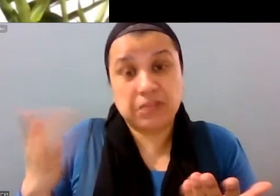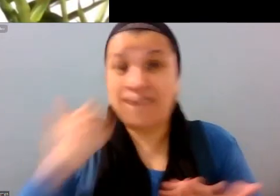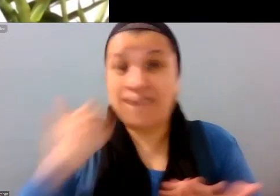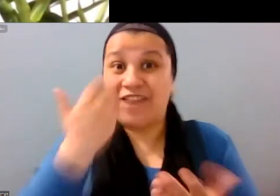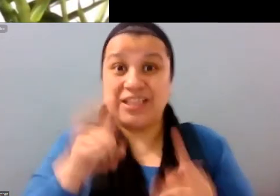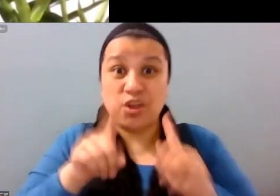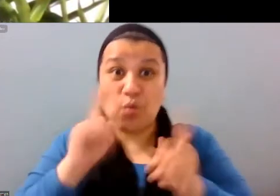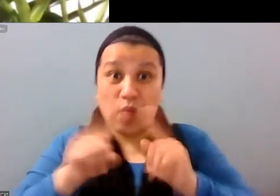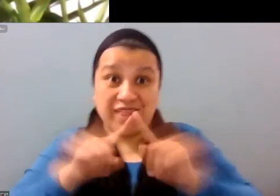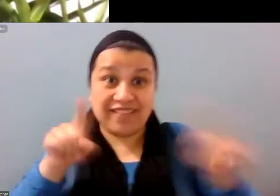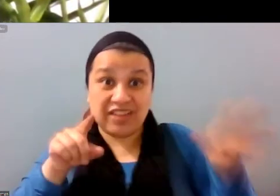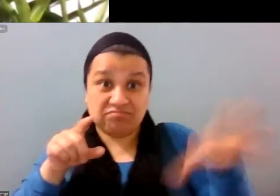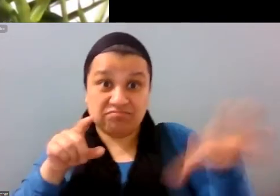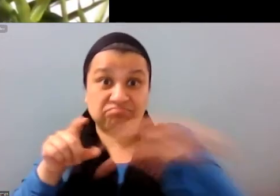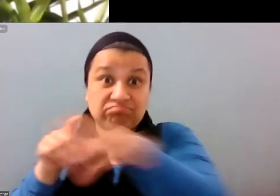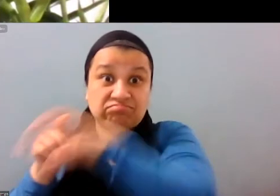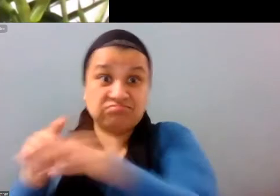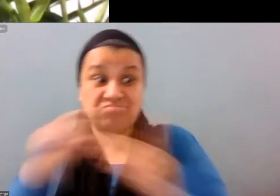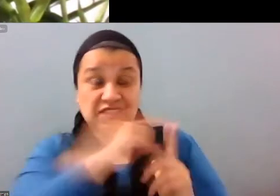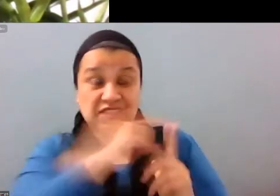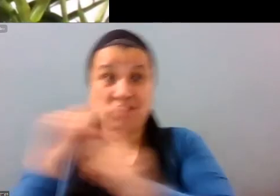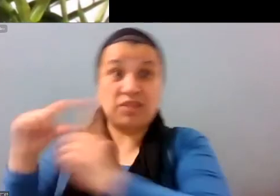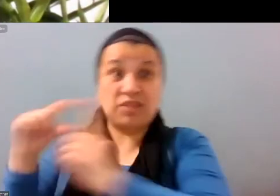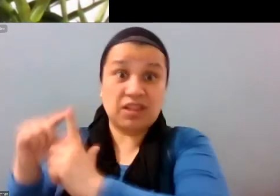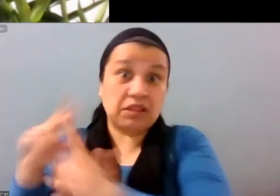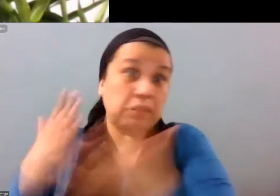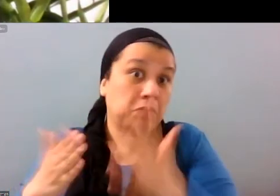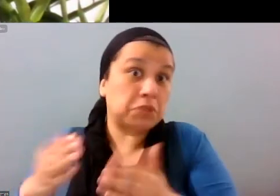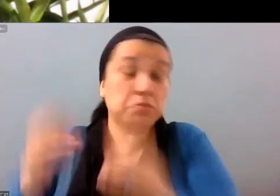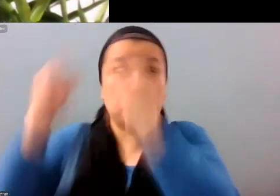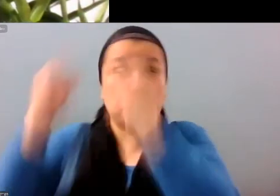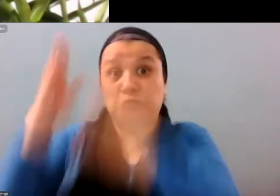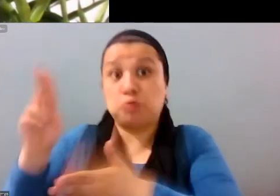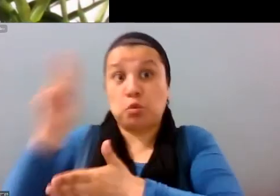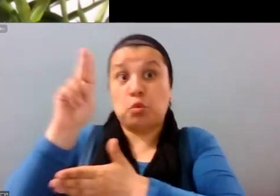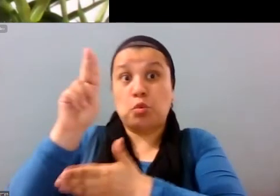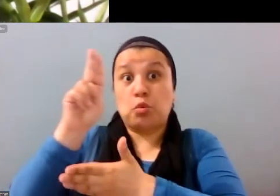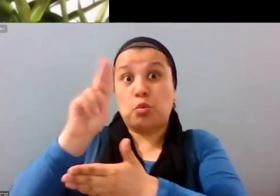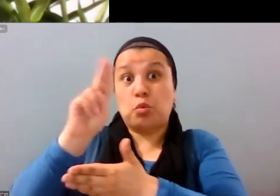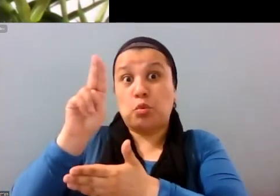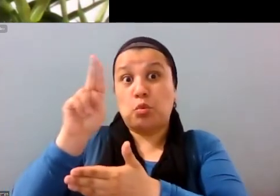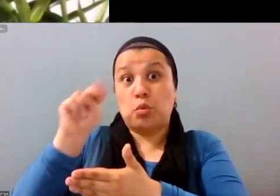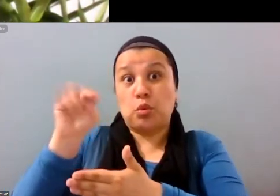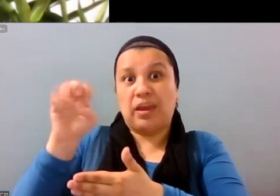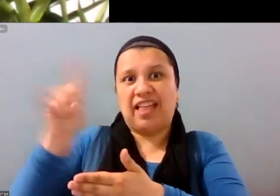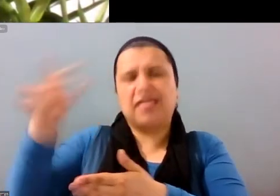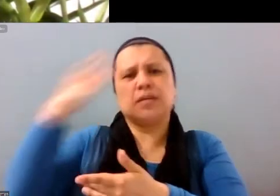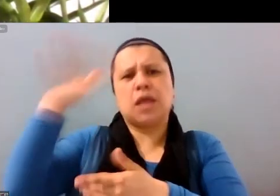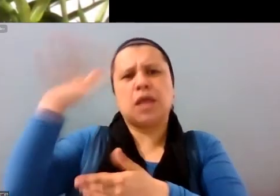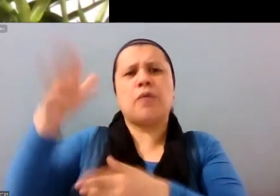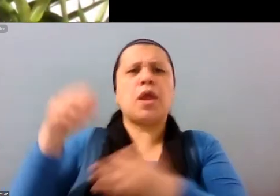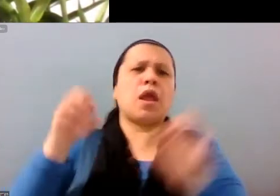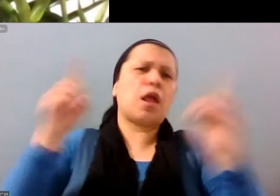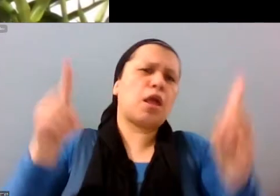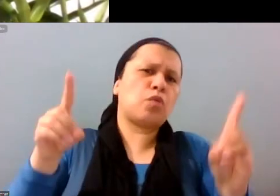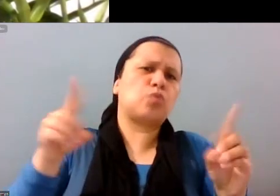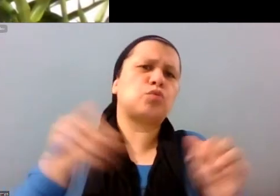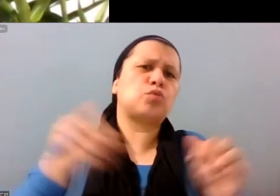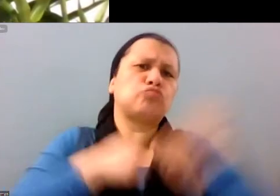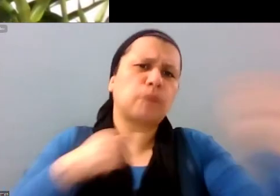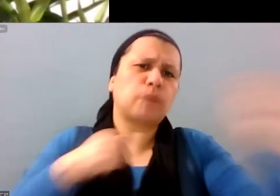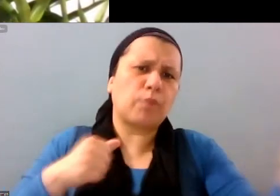cosa que quizás para un docente de la UNED cuando usted le dice haga educación remota a distancia o virtual tiene